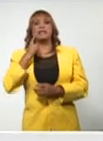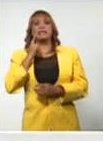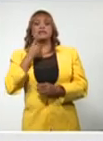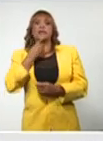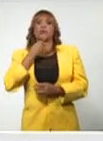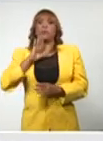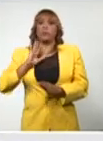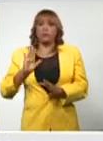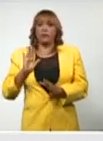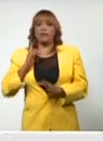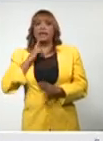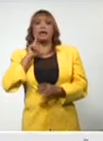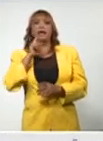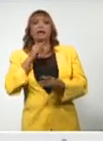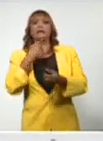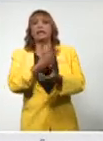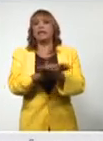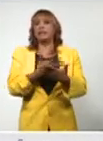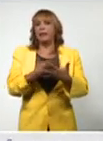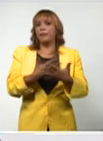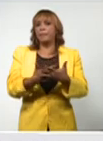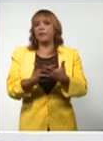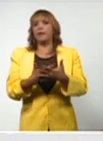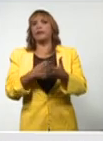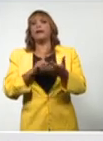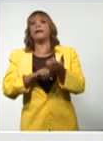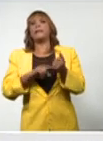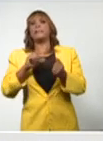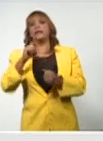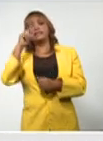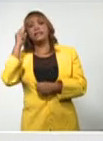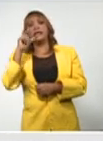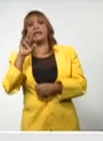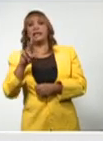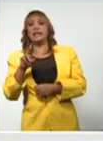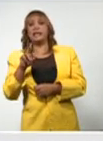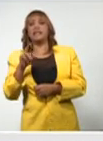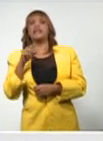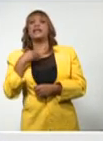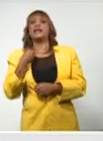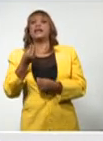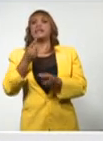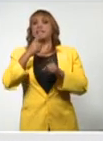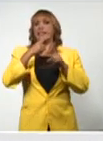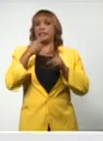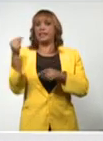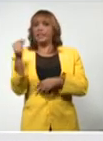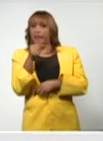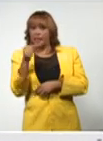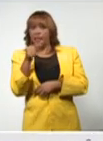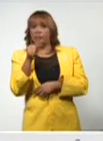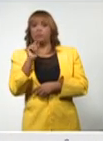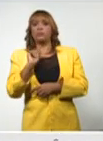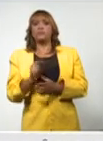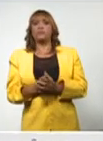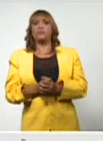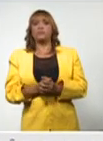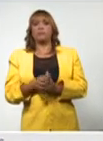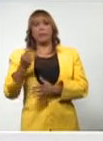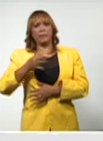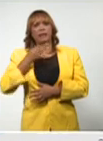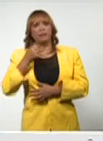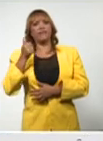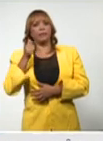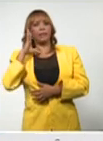que yo negativizo, o sea, que ya el PCR me da negativo, para hablarlo de forma tal que se